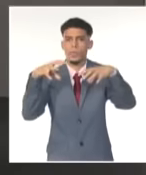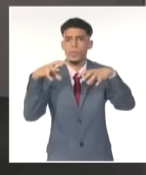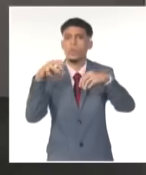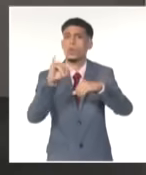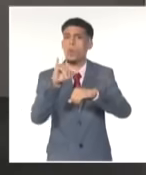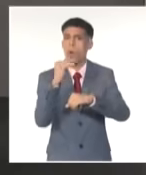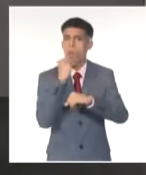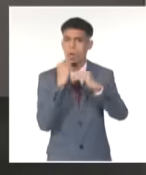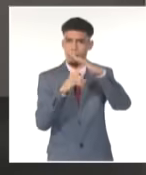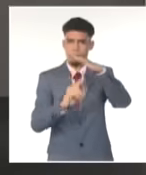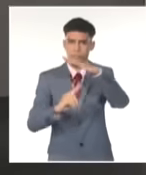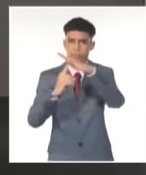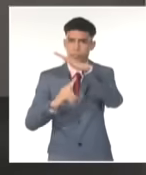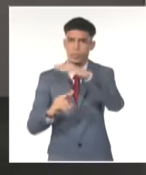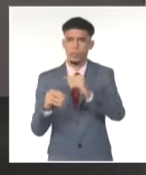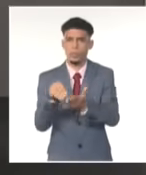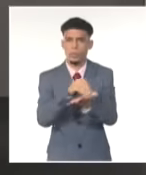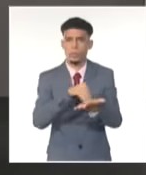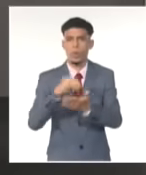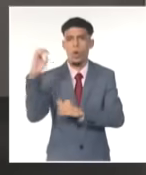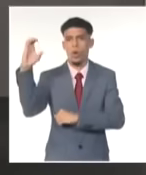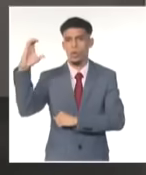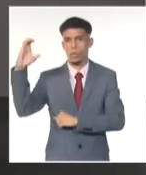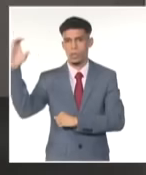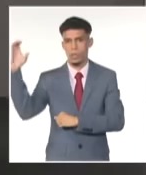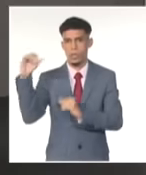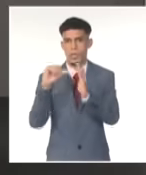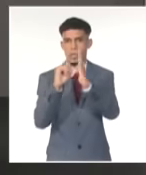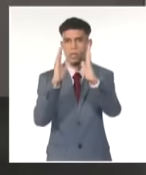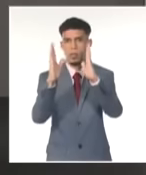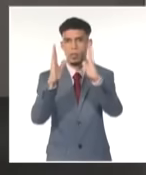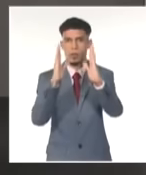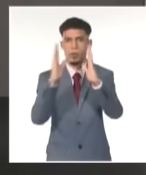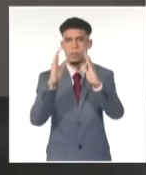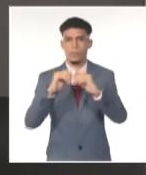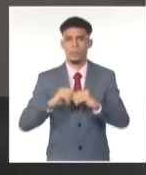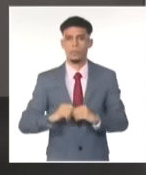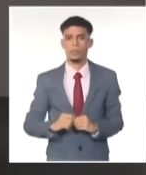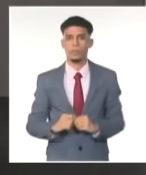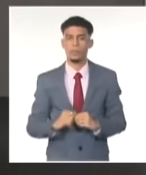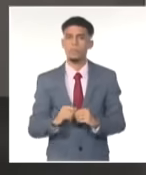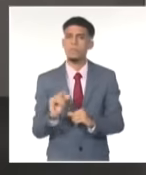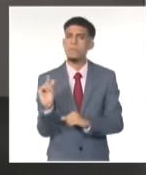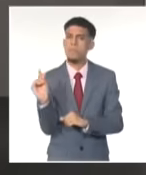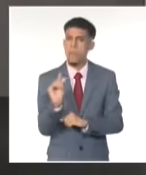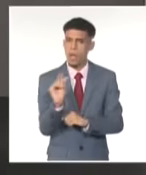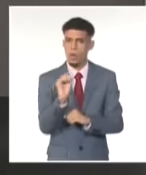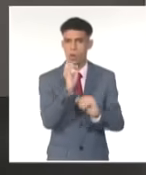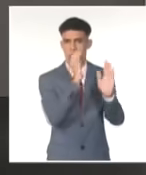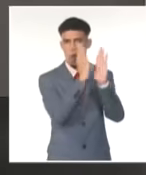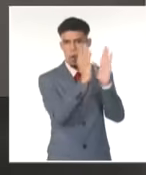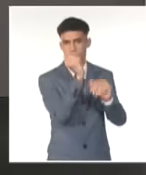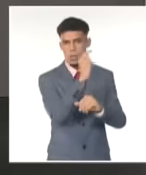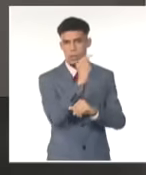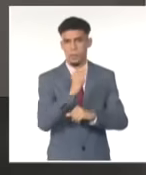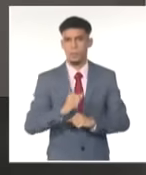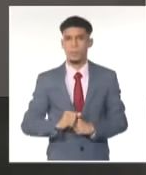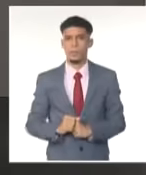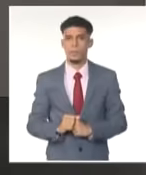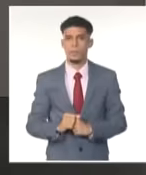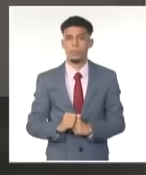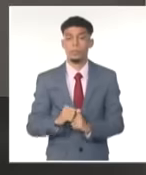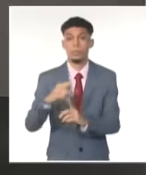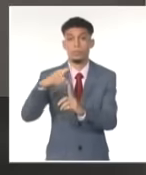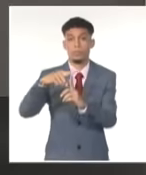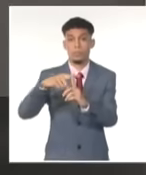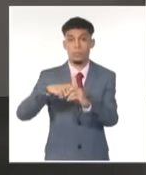tormentas eléctricas en el occidente y en el centro del país, más aisladas para la parte oriental. Las